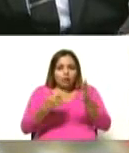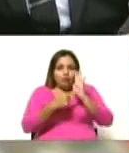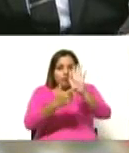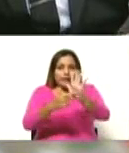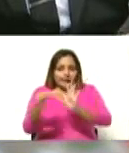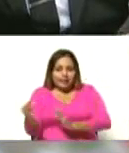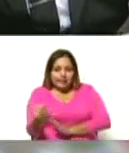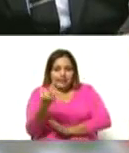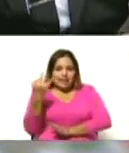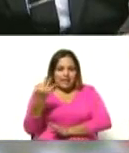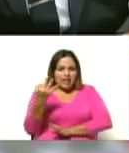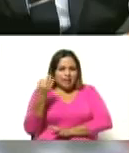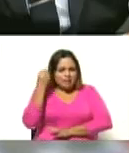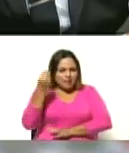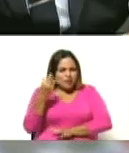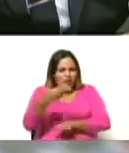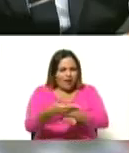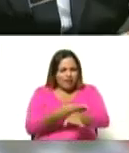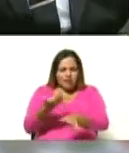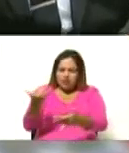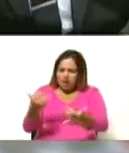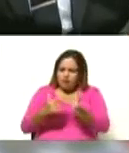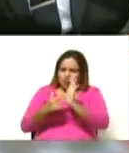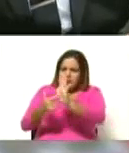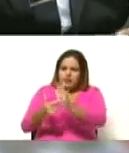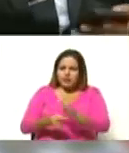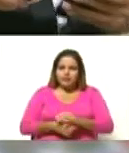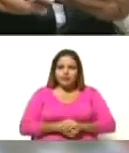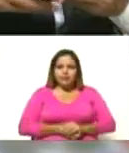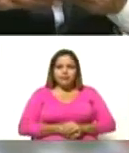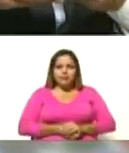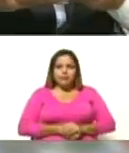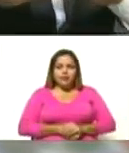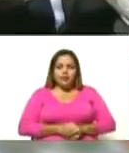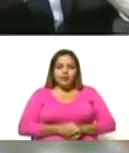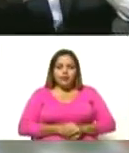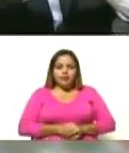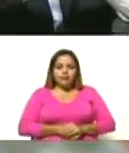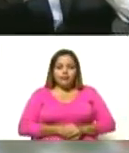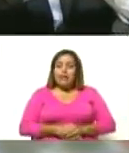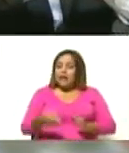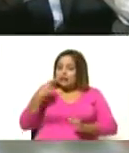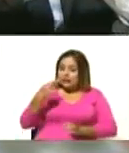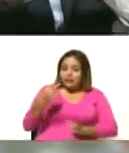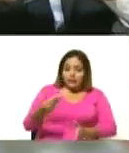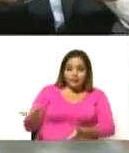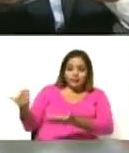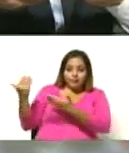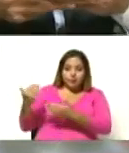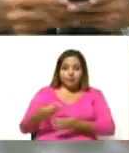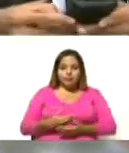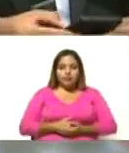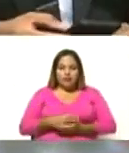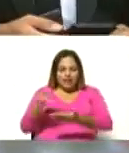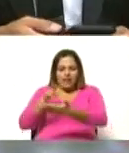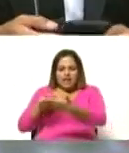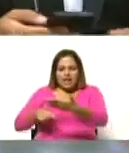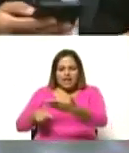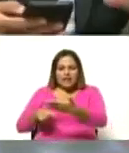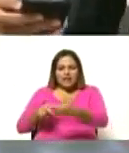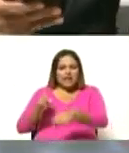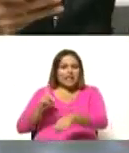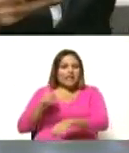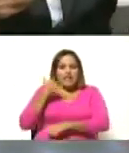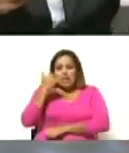tercera, que creo que ya la pusieron por ahí. Ahí la tenemos. Dice lo siguiente, la voy a leer de mi teléfono porque lo que estoy es ciego